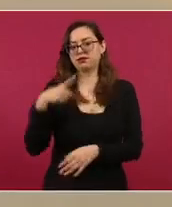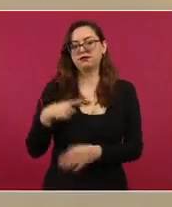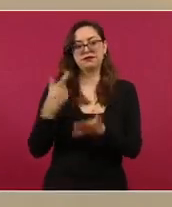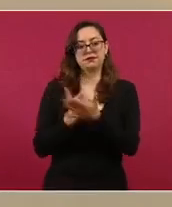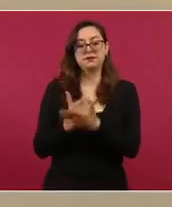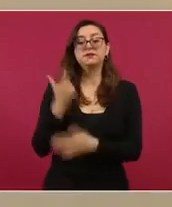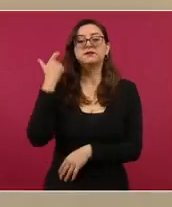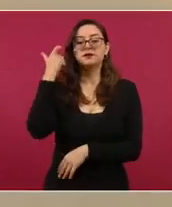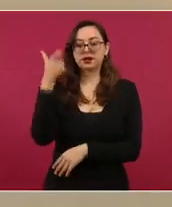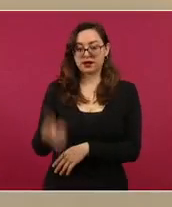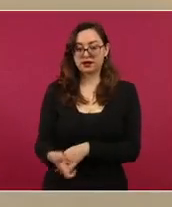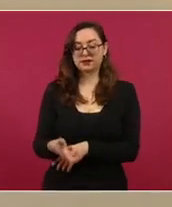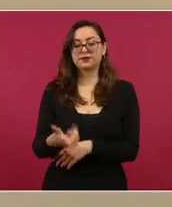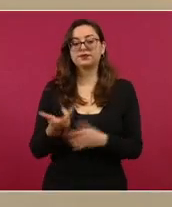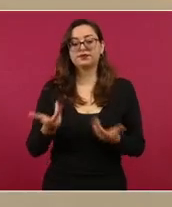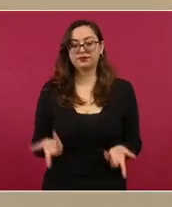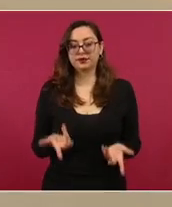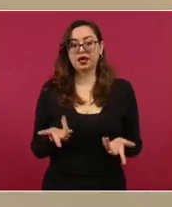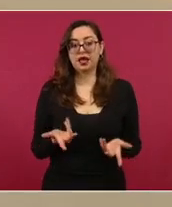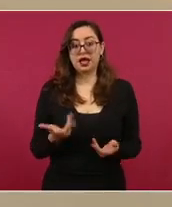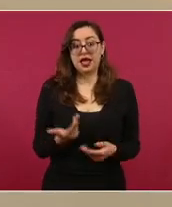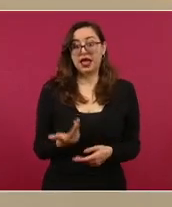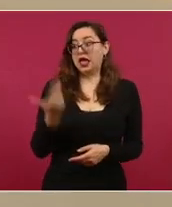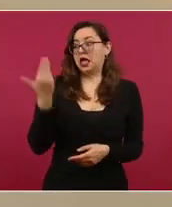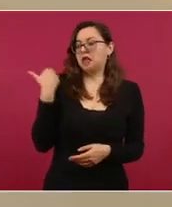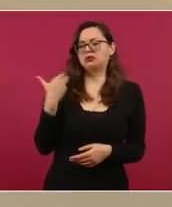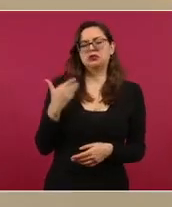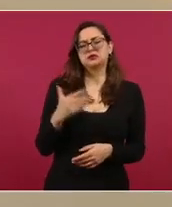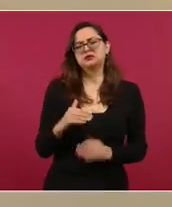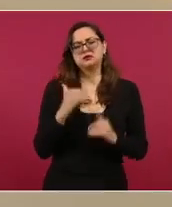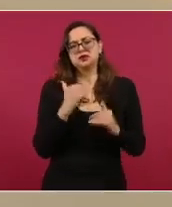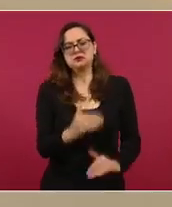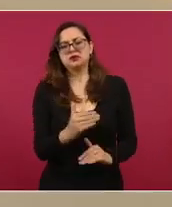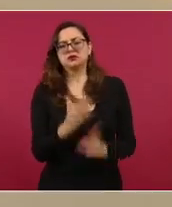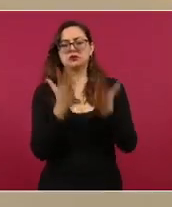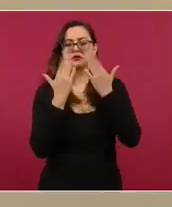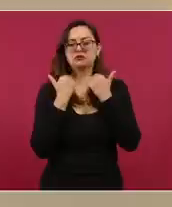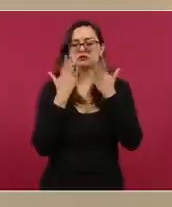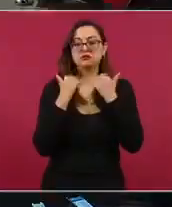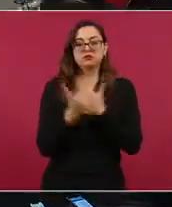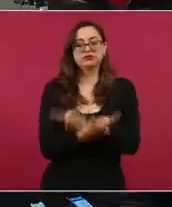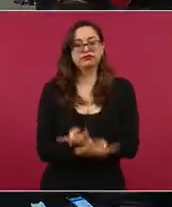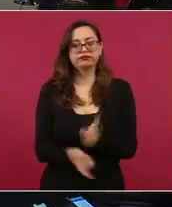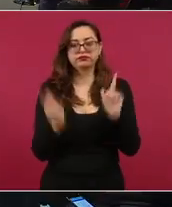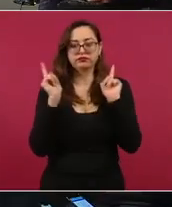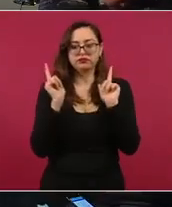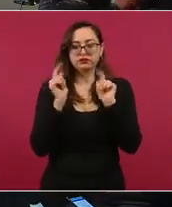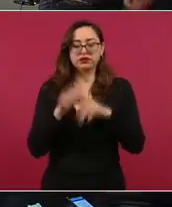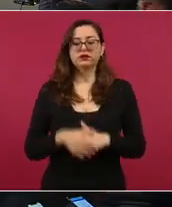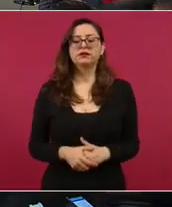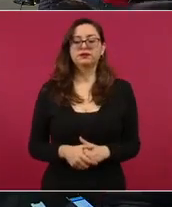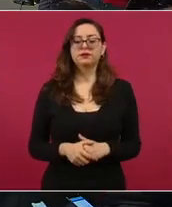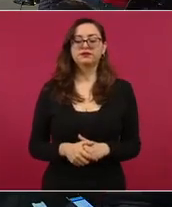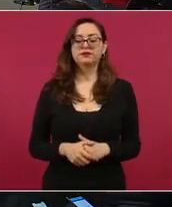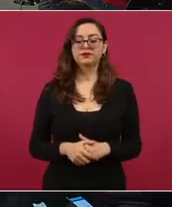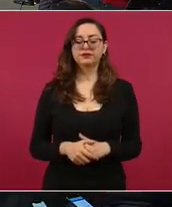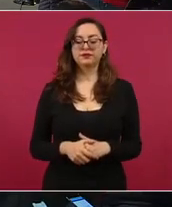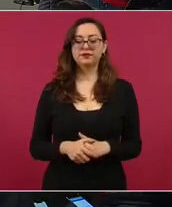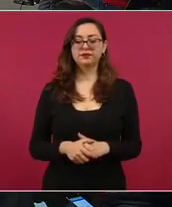ejemplos que se expusieron, pues no había ningún tope a este tipo de operaciones. También los